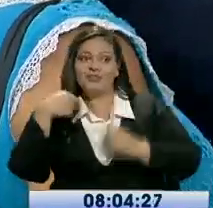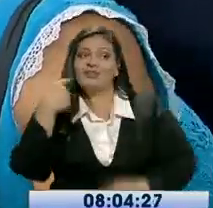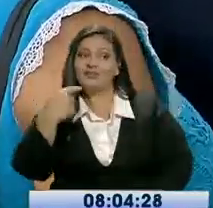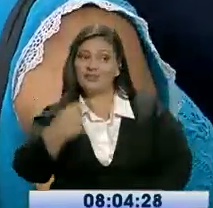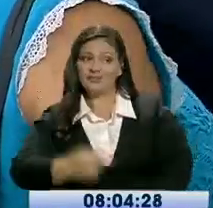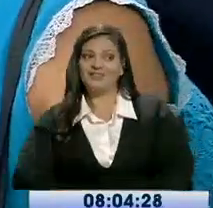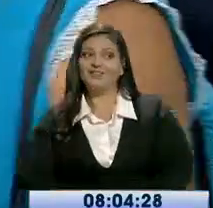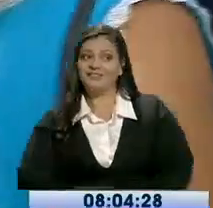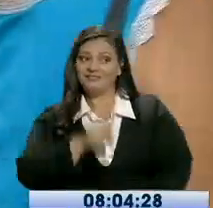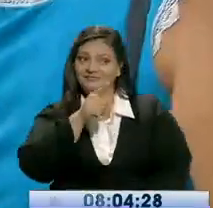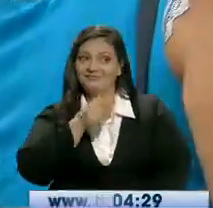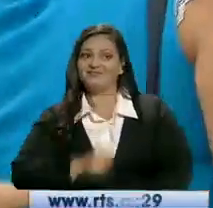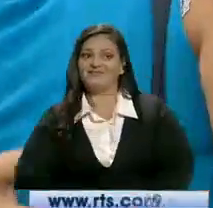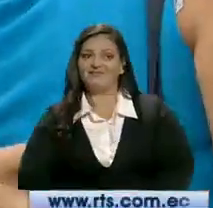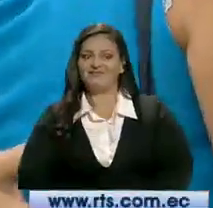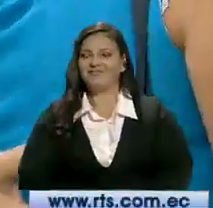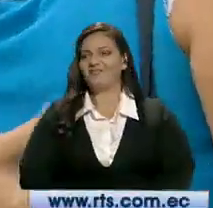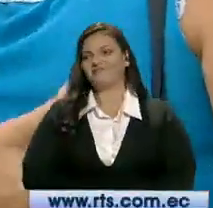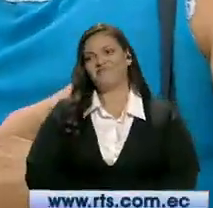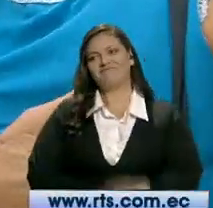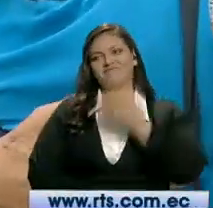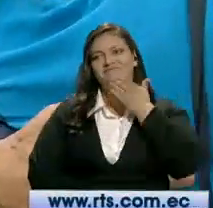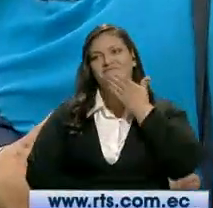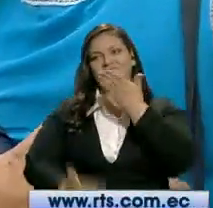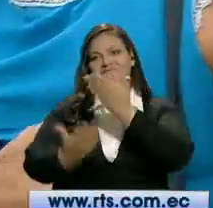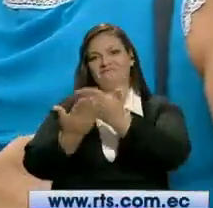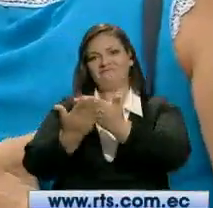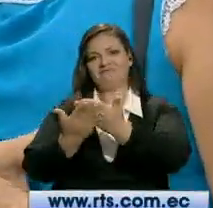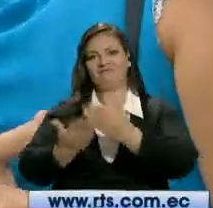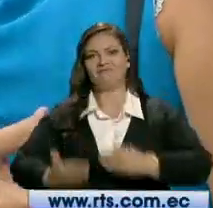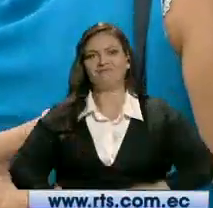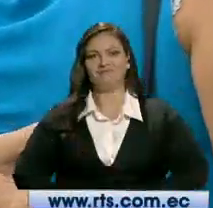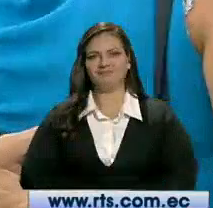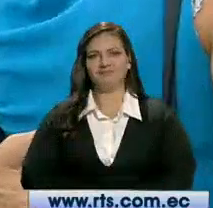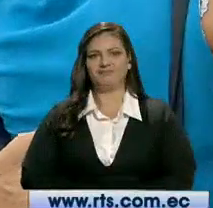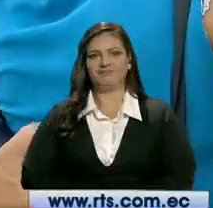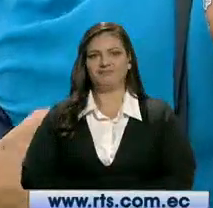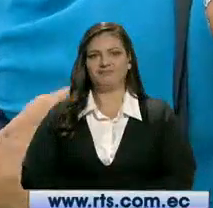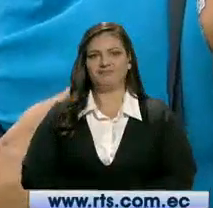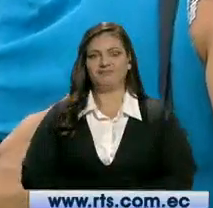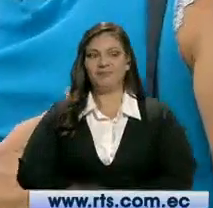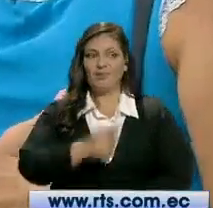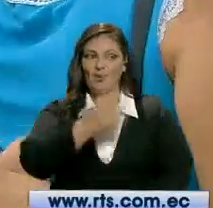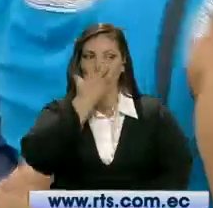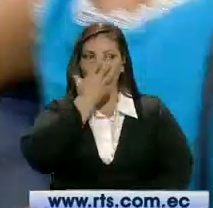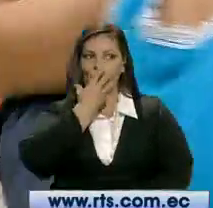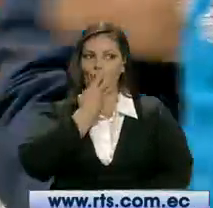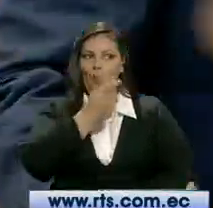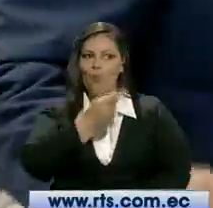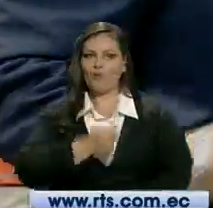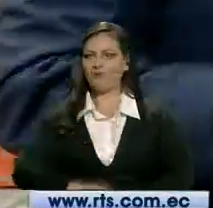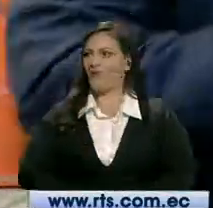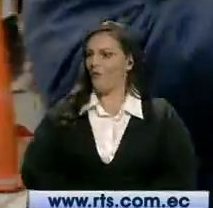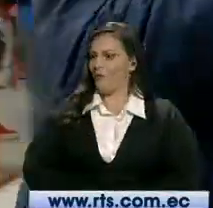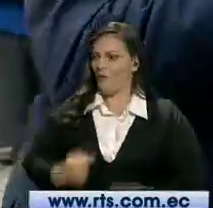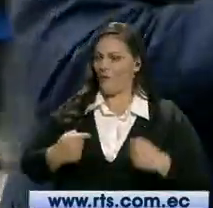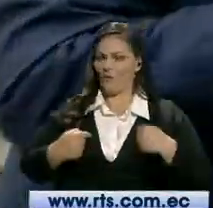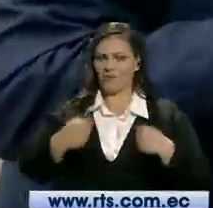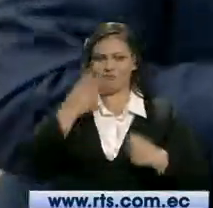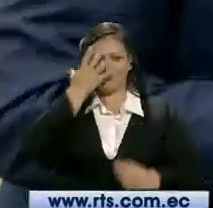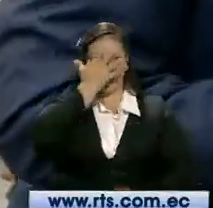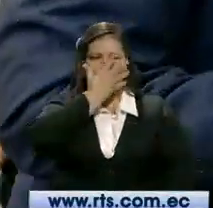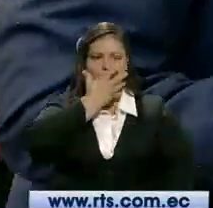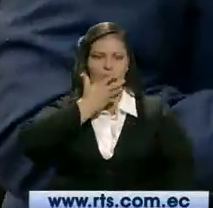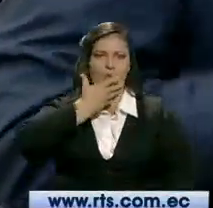vemos a usted en las noticias. Bueno, muchas gracias. A ver, aquí está la fotito. Ah, no me hagas creer que después ya me creo yo, Leonardo DiCaprio